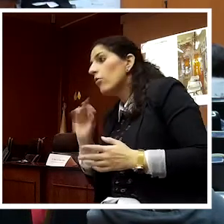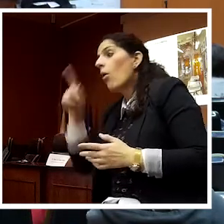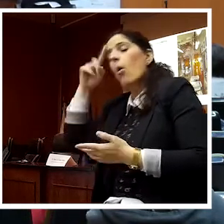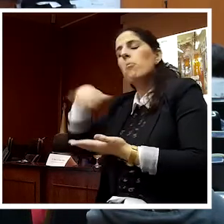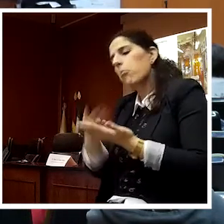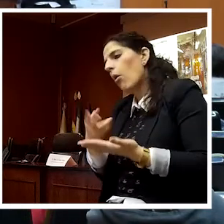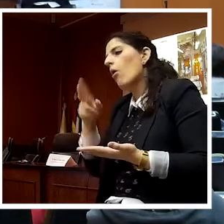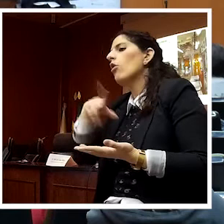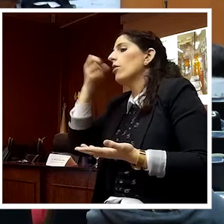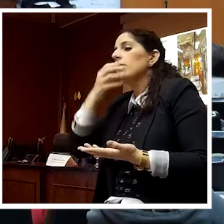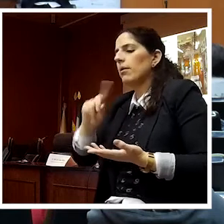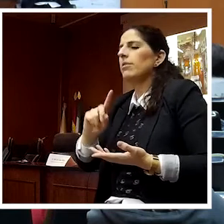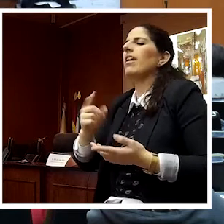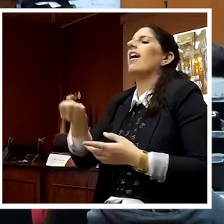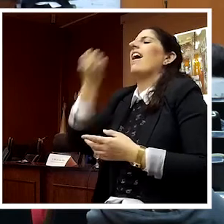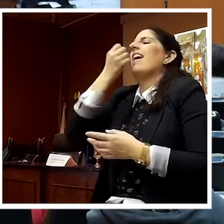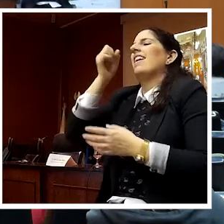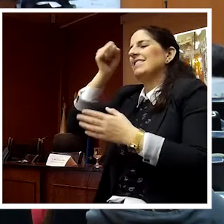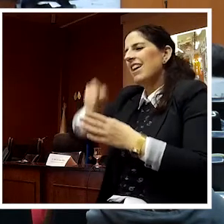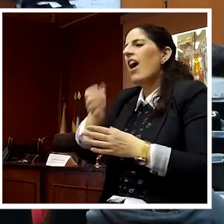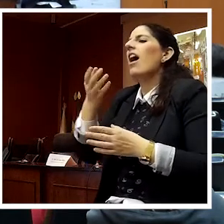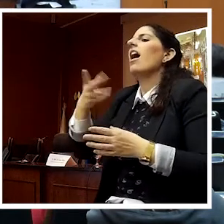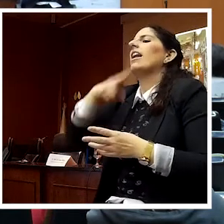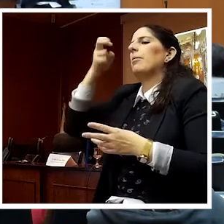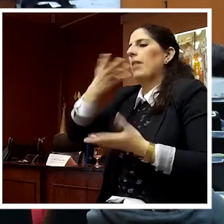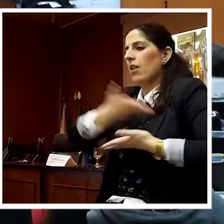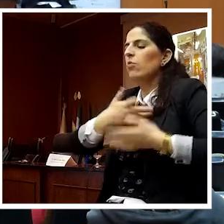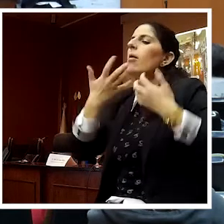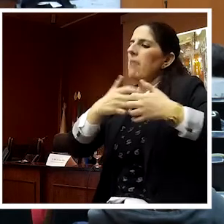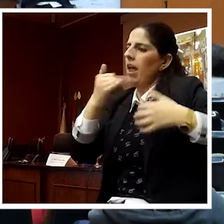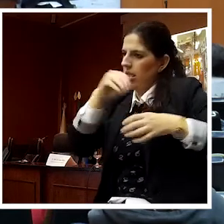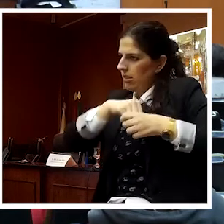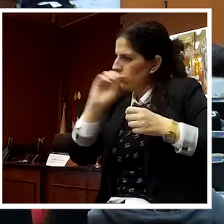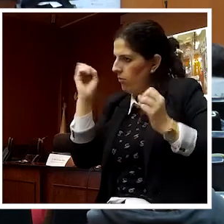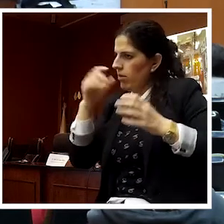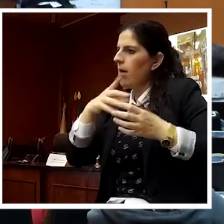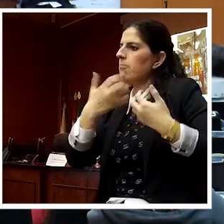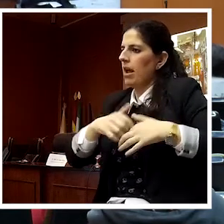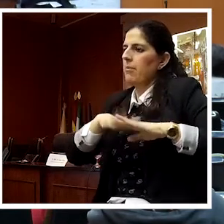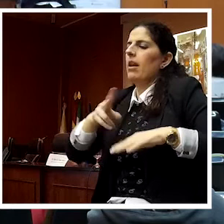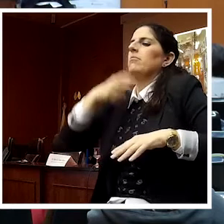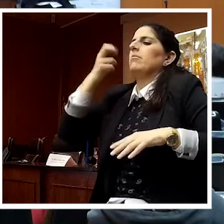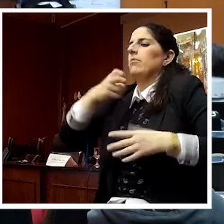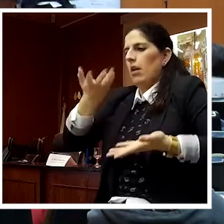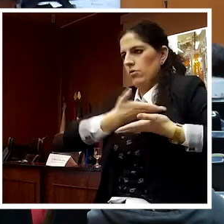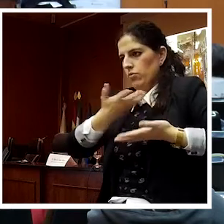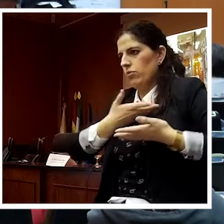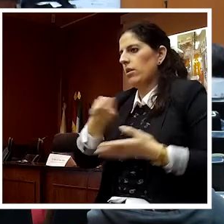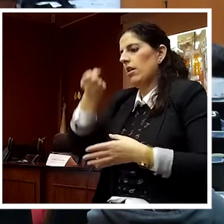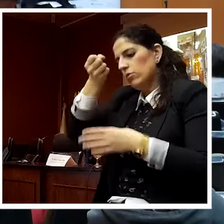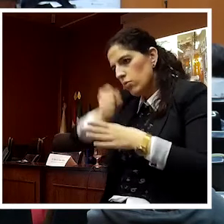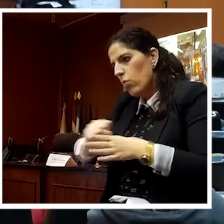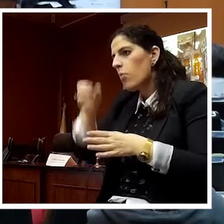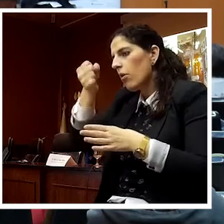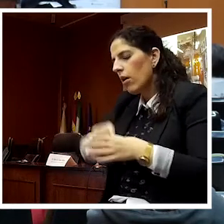puedan respirar o tengan un traumatismo sobre el tórax, pues hay que intubar, ¿no? Hay que meter un tubo por la boca, como el que te